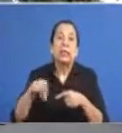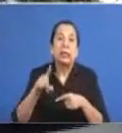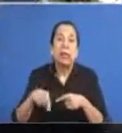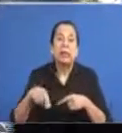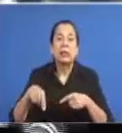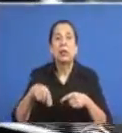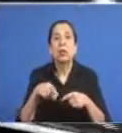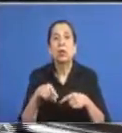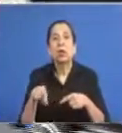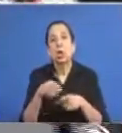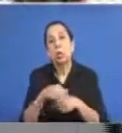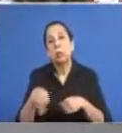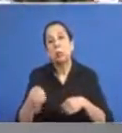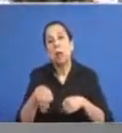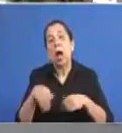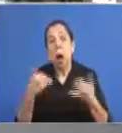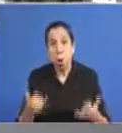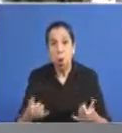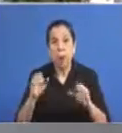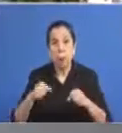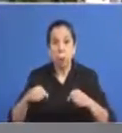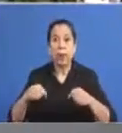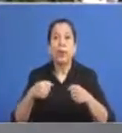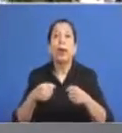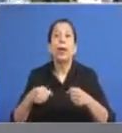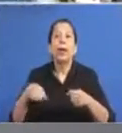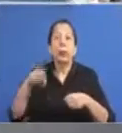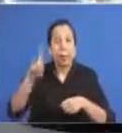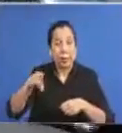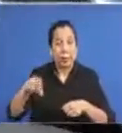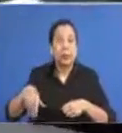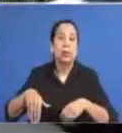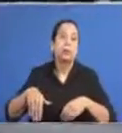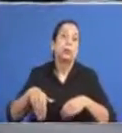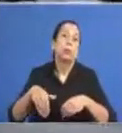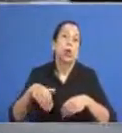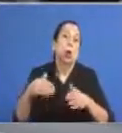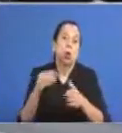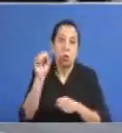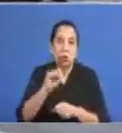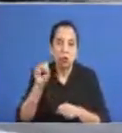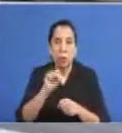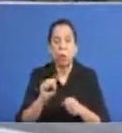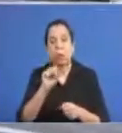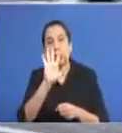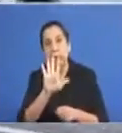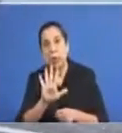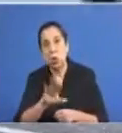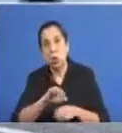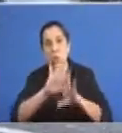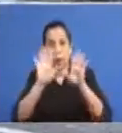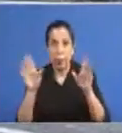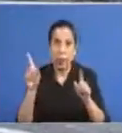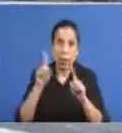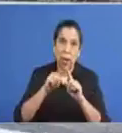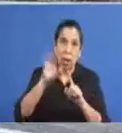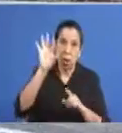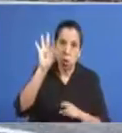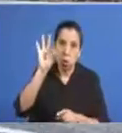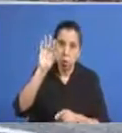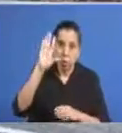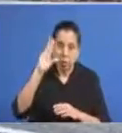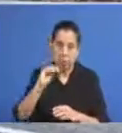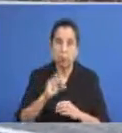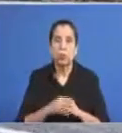calle los días sábados también, en horario de 5 de la mañana a 9 de la noche. Se está dando el servicio. Hemos